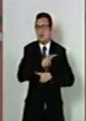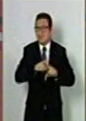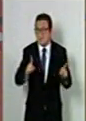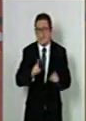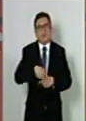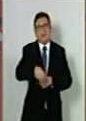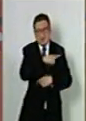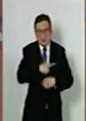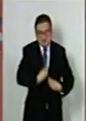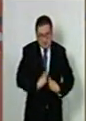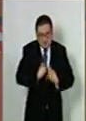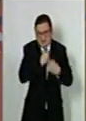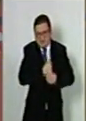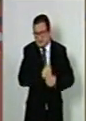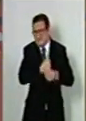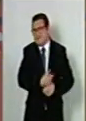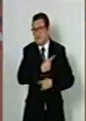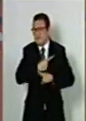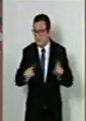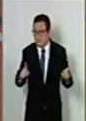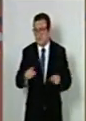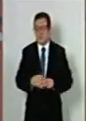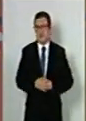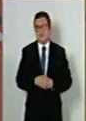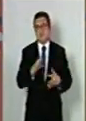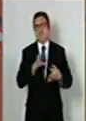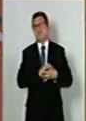población. Compañeras, compañeros,